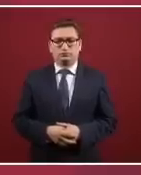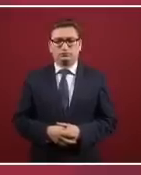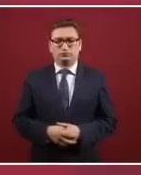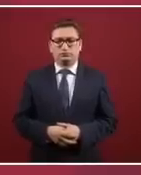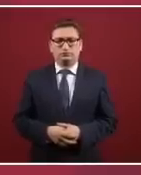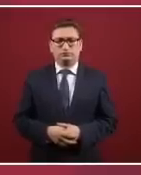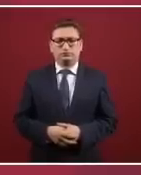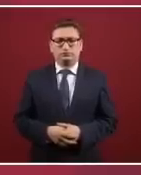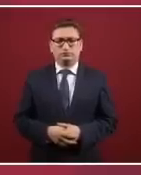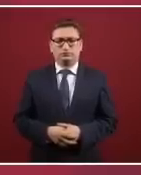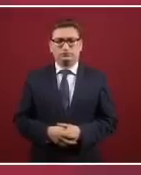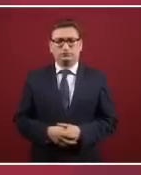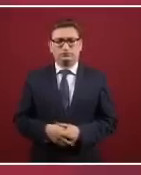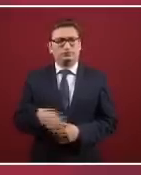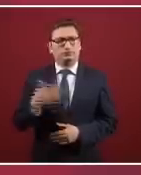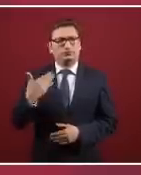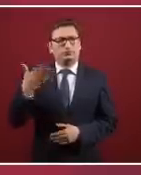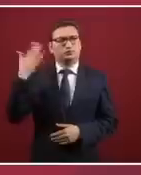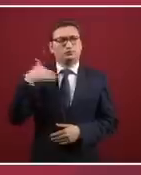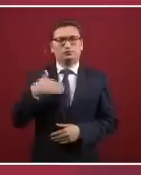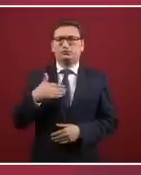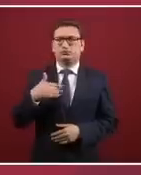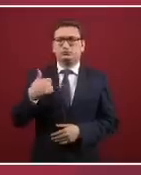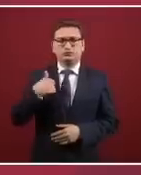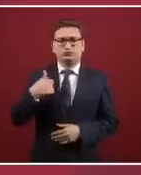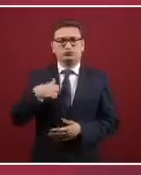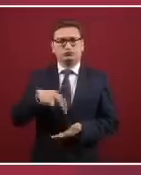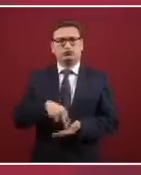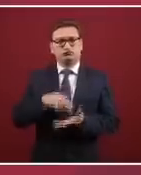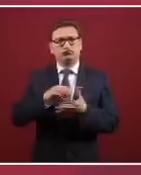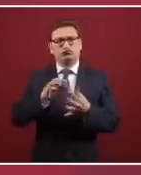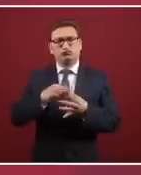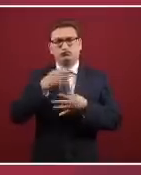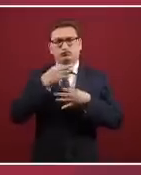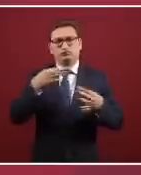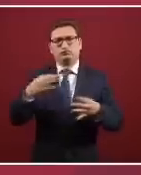en una ocasión di a conocer 50